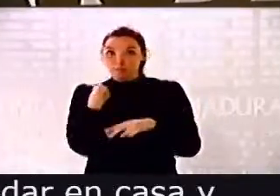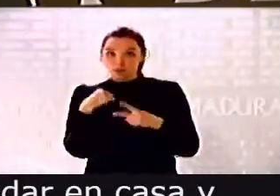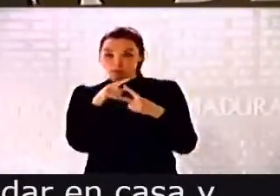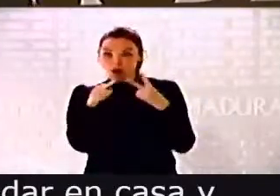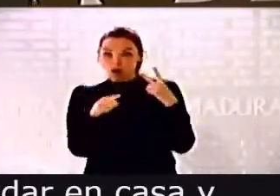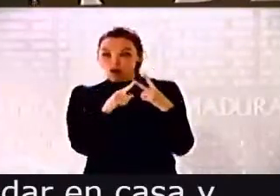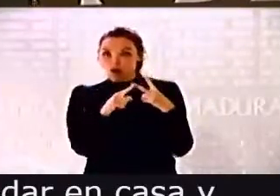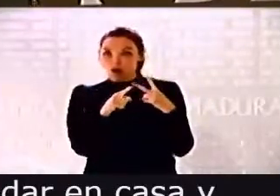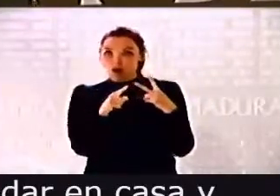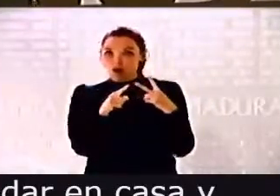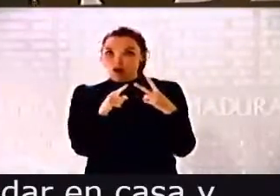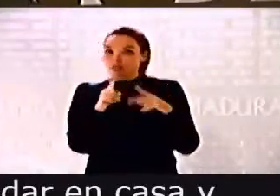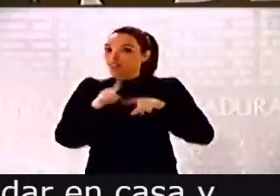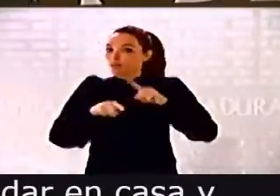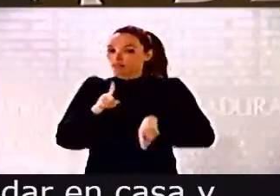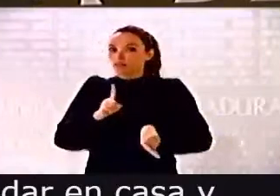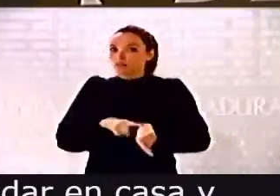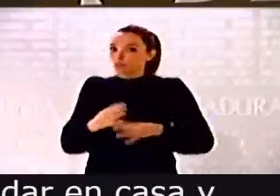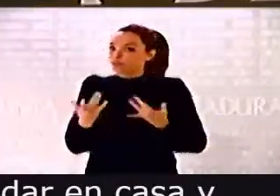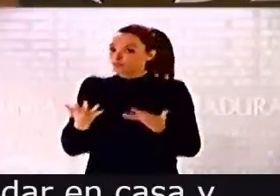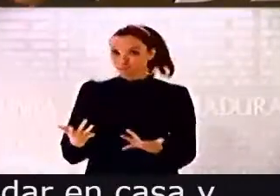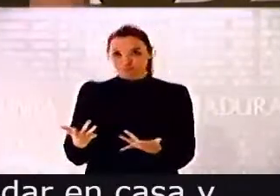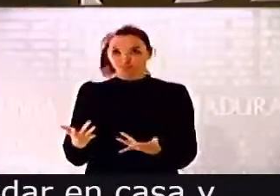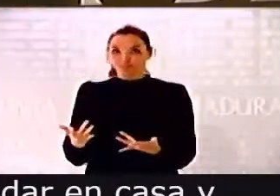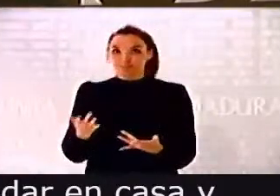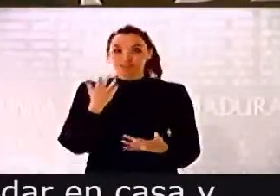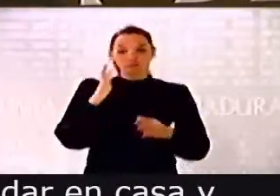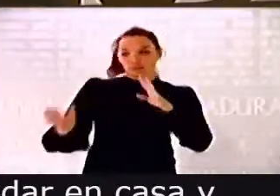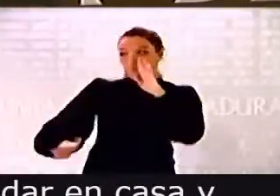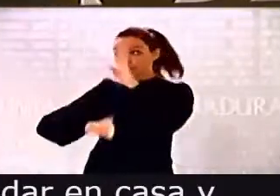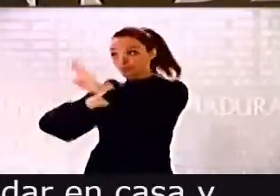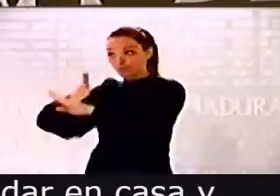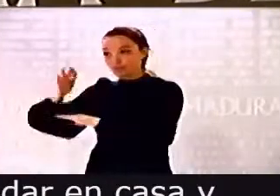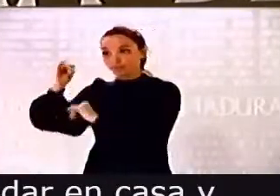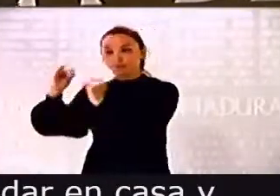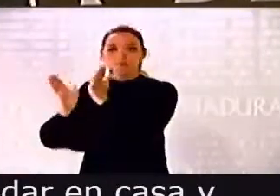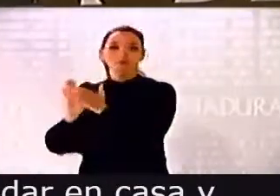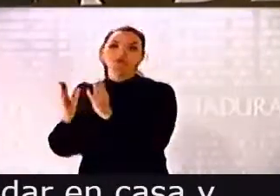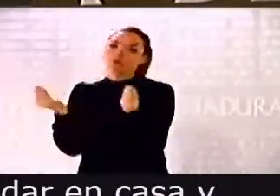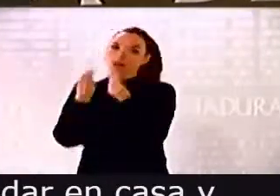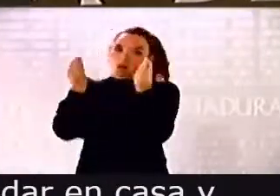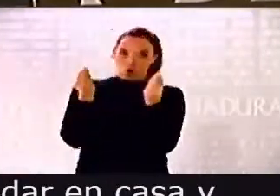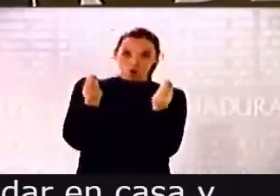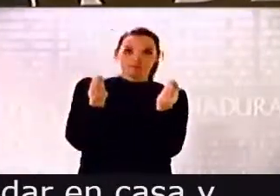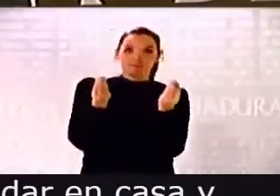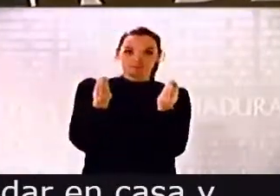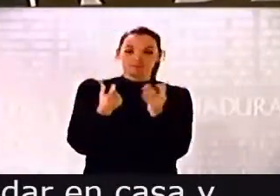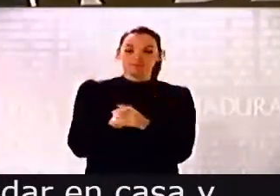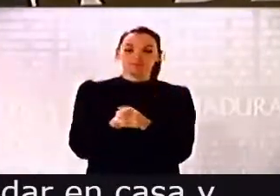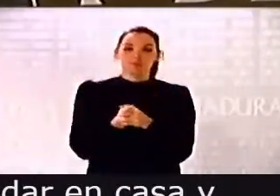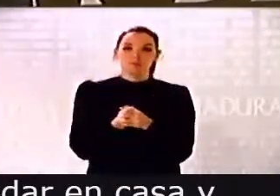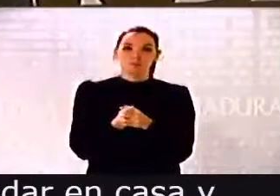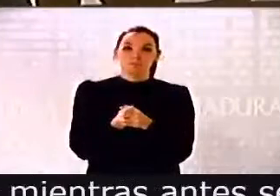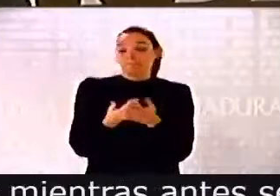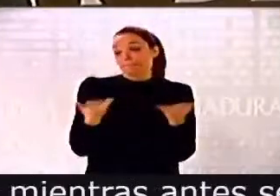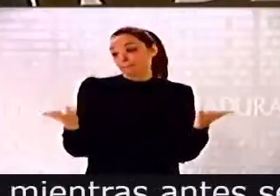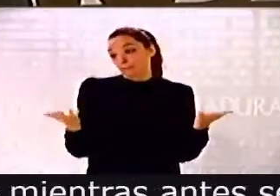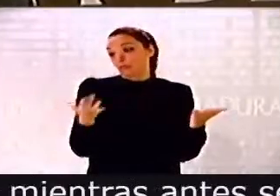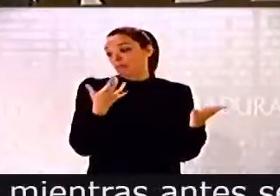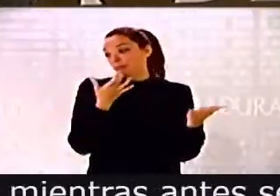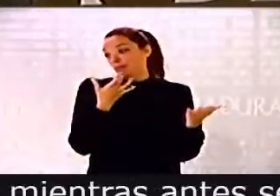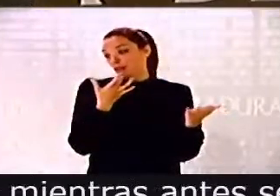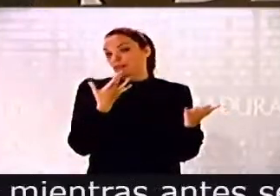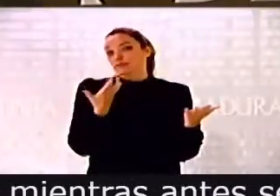tiempo dependientes. Mientras antes se traten, mejor pronóstico tienen. Por lo tanto,